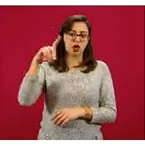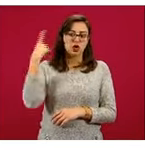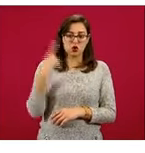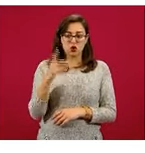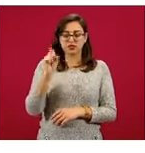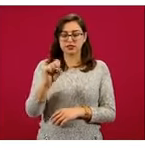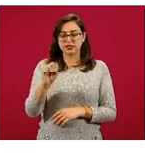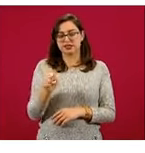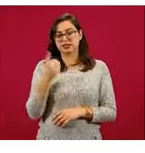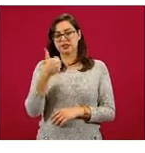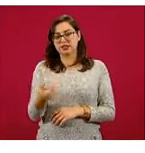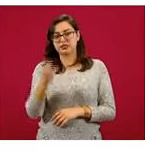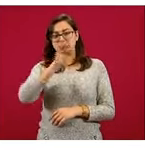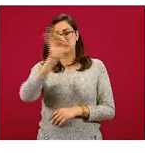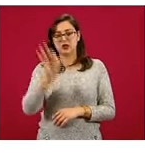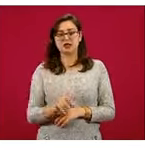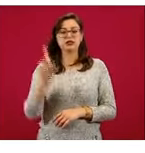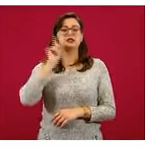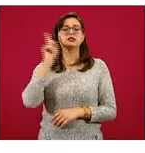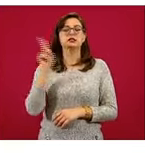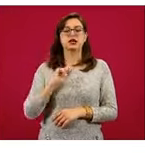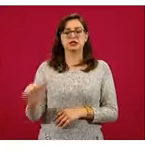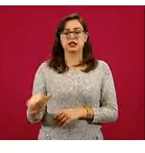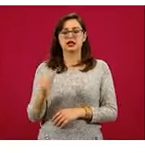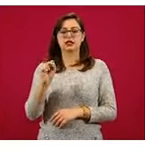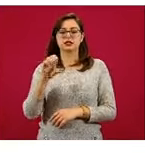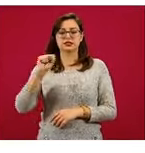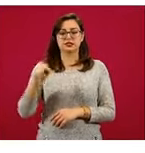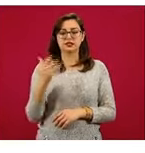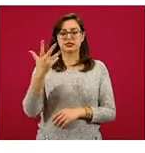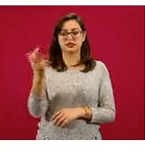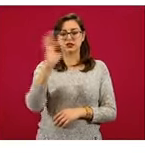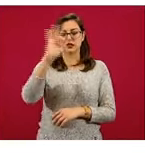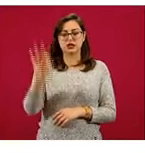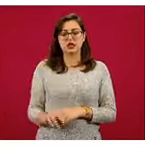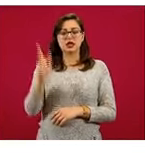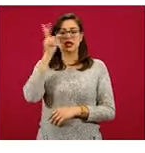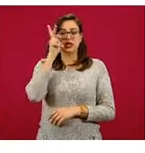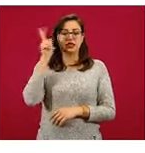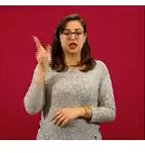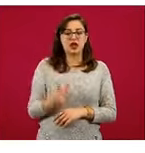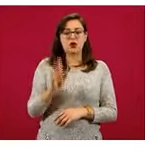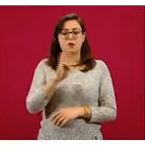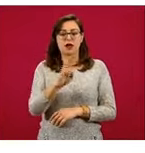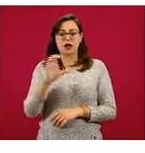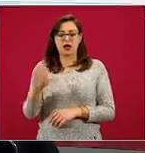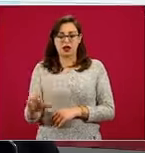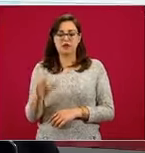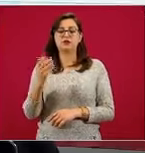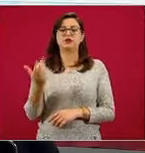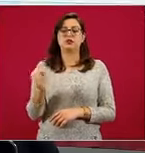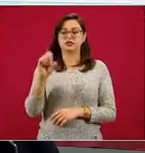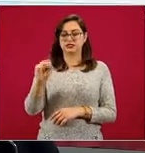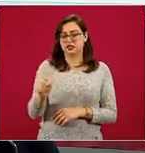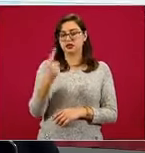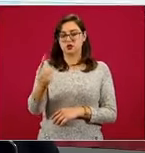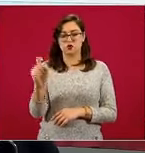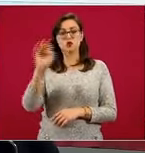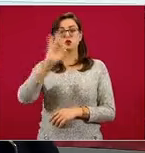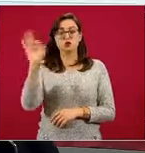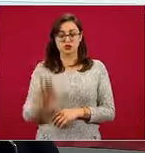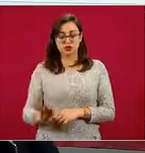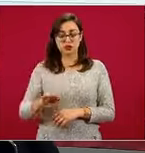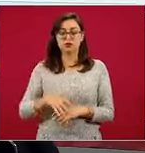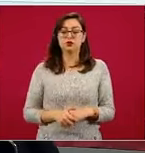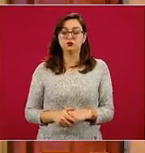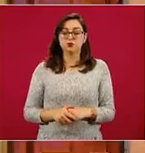66%, Zacatecas 65% y con 61 Hidalgo y Baja California, digamos por encima del 60%,